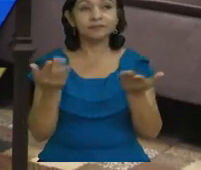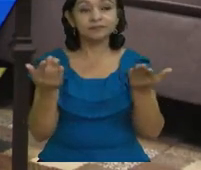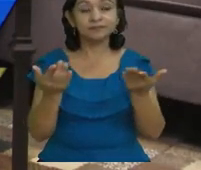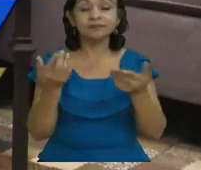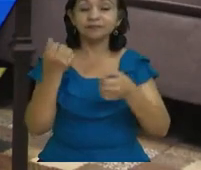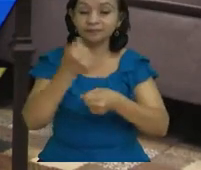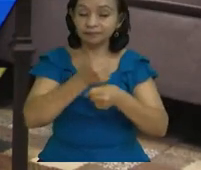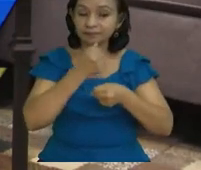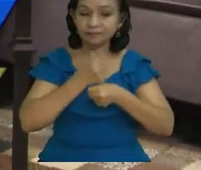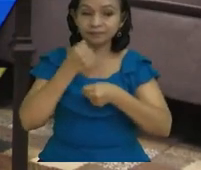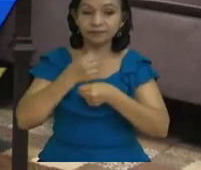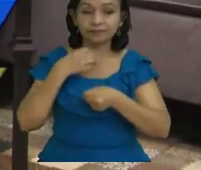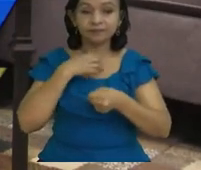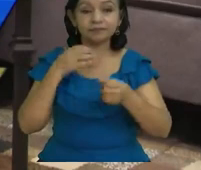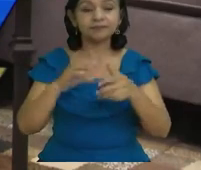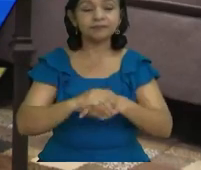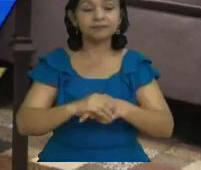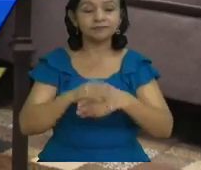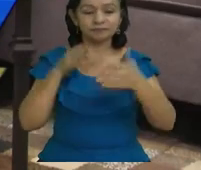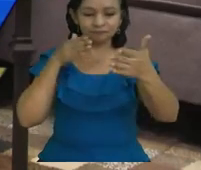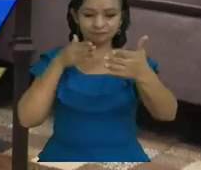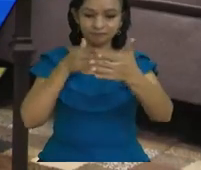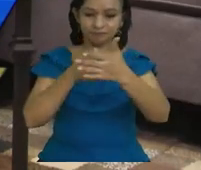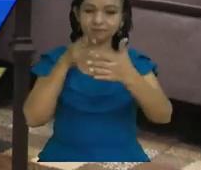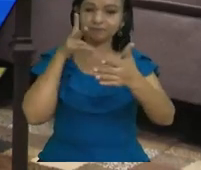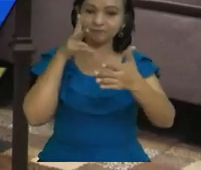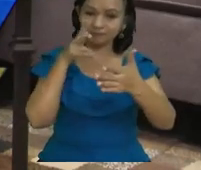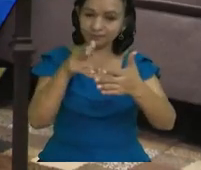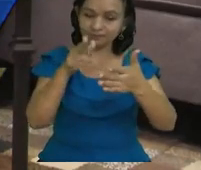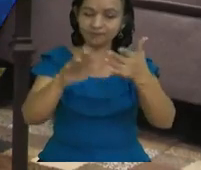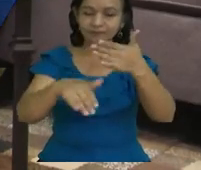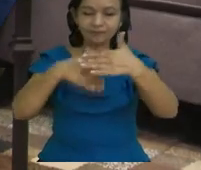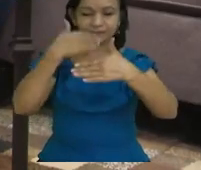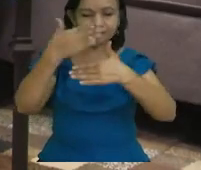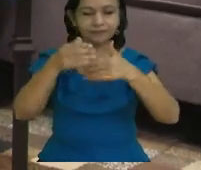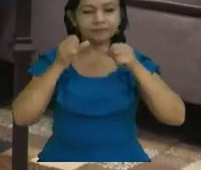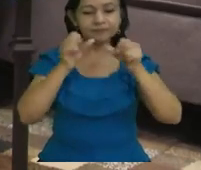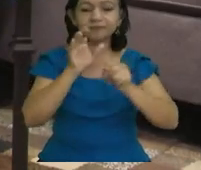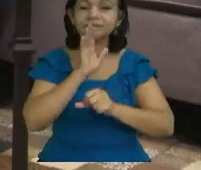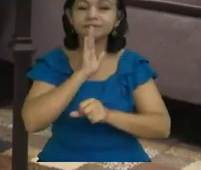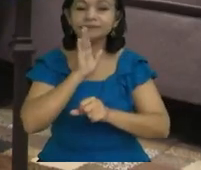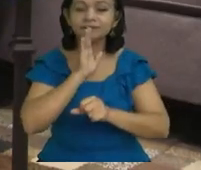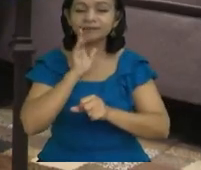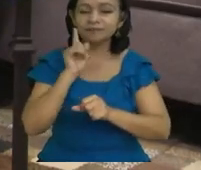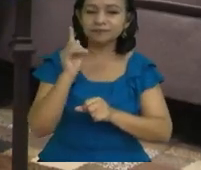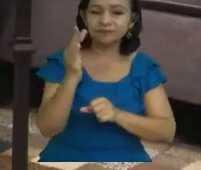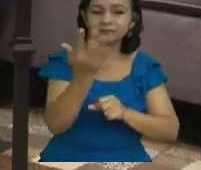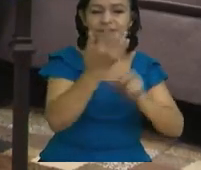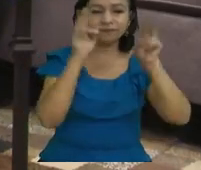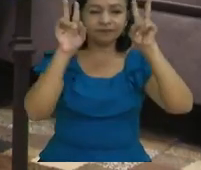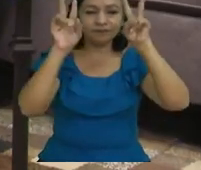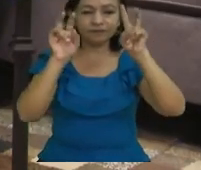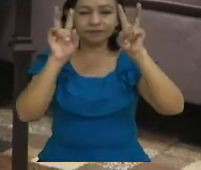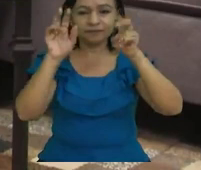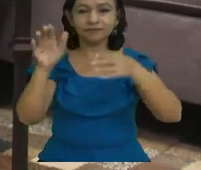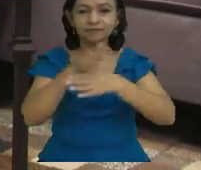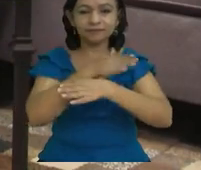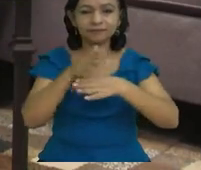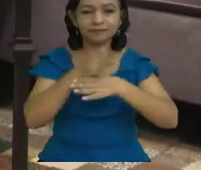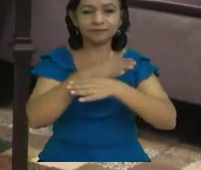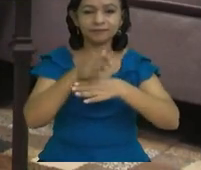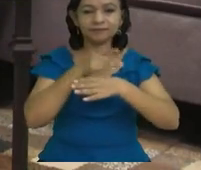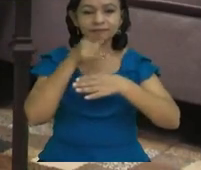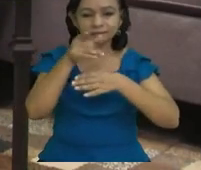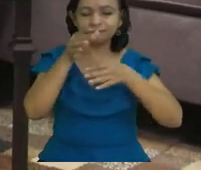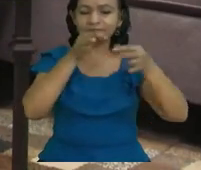esta producción de nuestro país. Compañera, tenemos que hacer nuestra primera pausa, pero al volver quisiera que habláramos de todo ese aspecto, porque, bueno, usted lo va